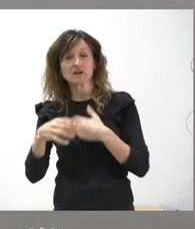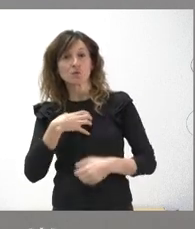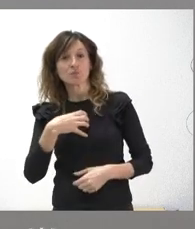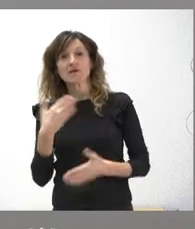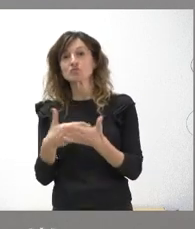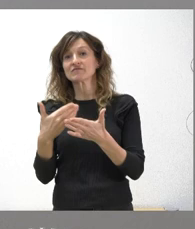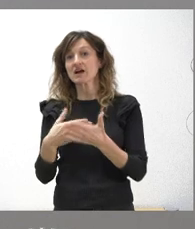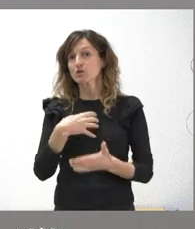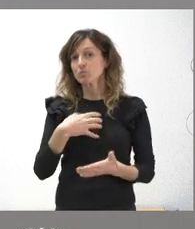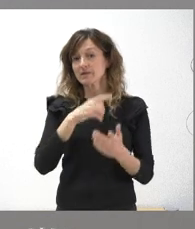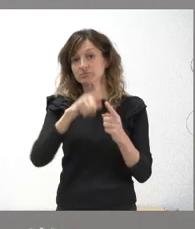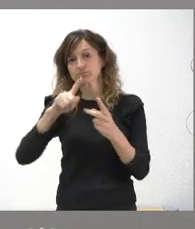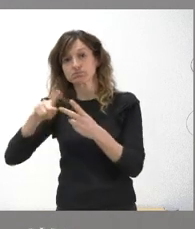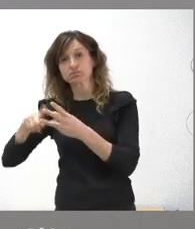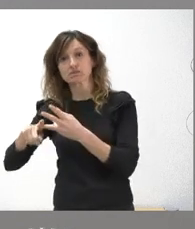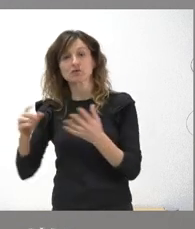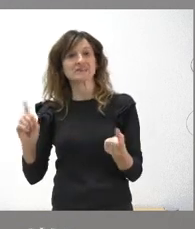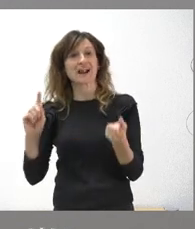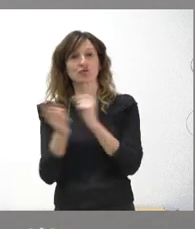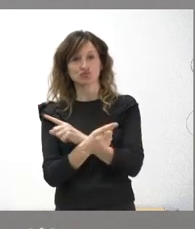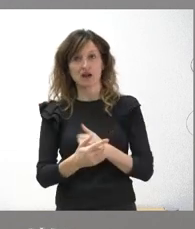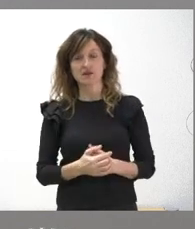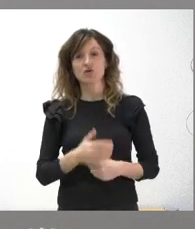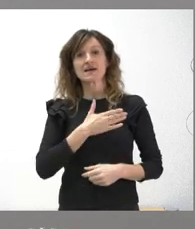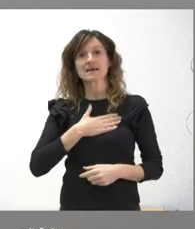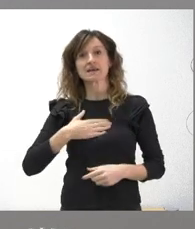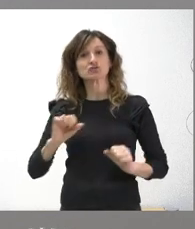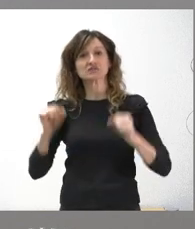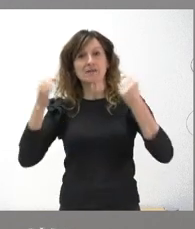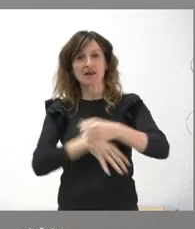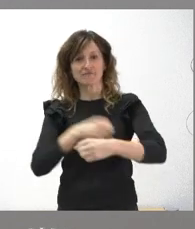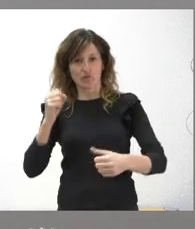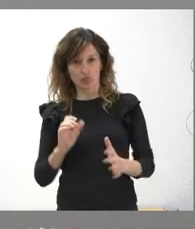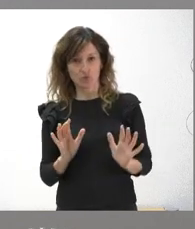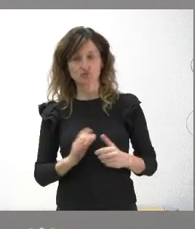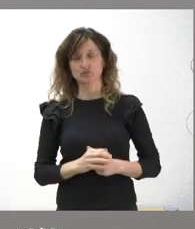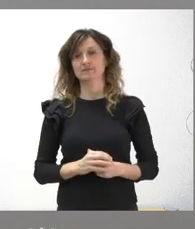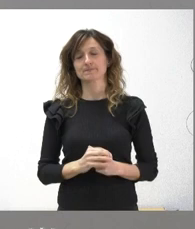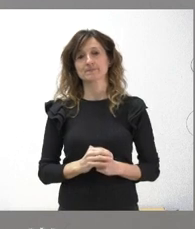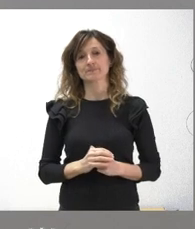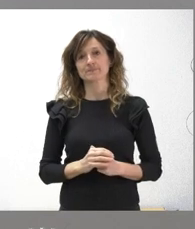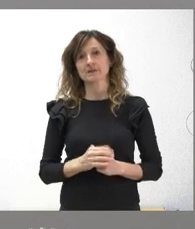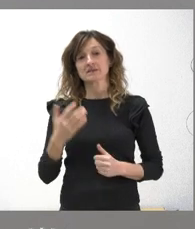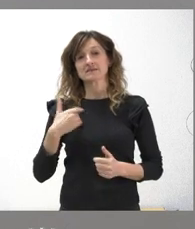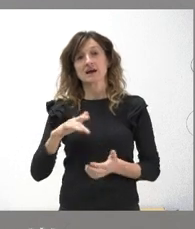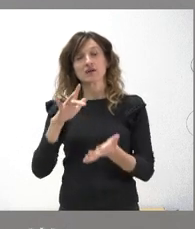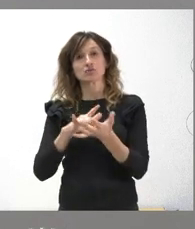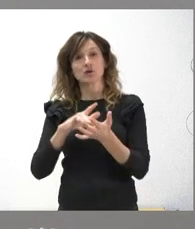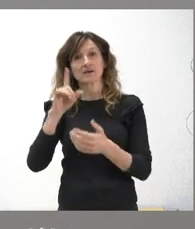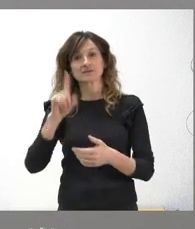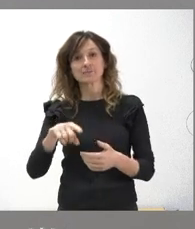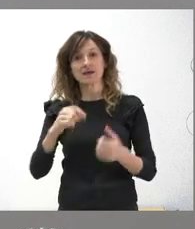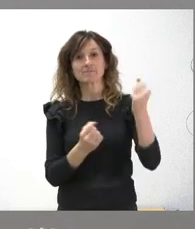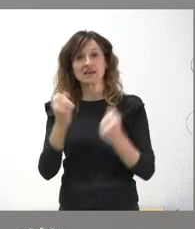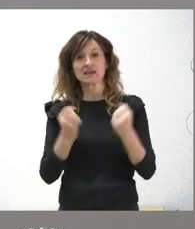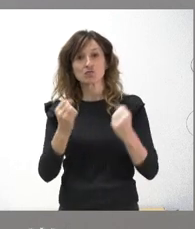justificar por tanto es todo lo contrario lo que queremos es salvar estos fondos nos ha pasado con el perte del vehículo eléctrico la